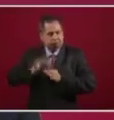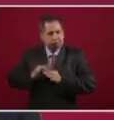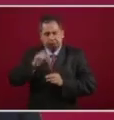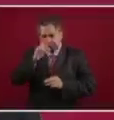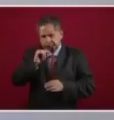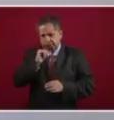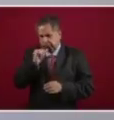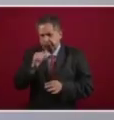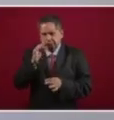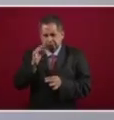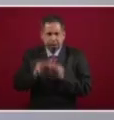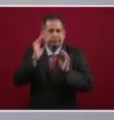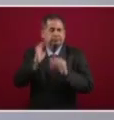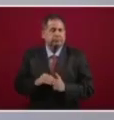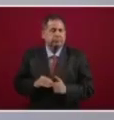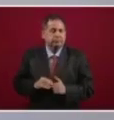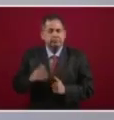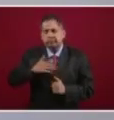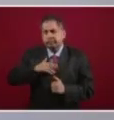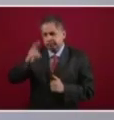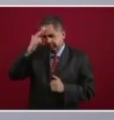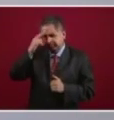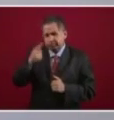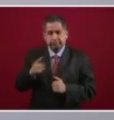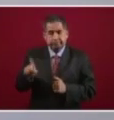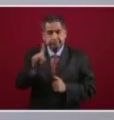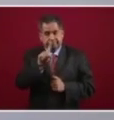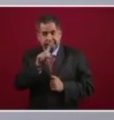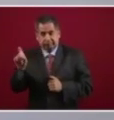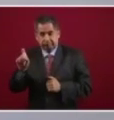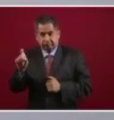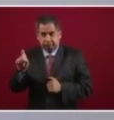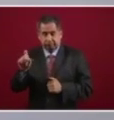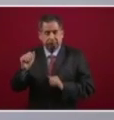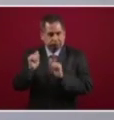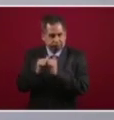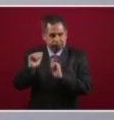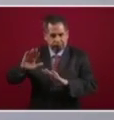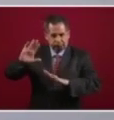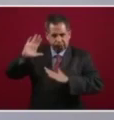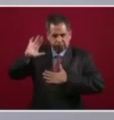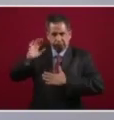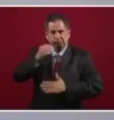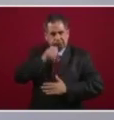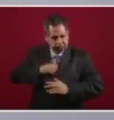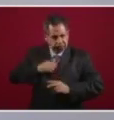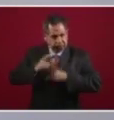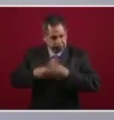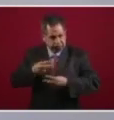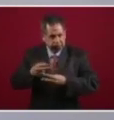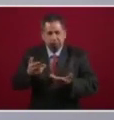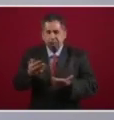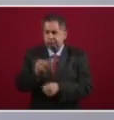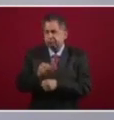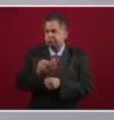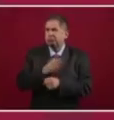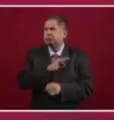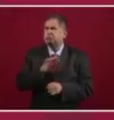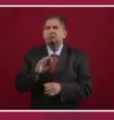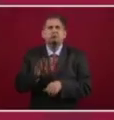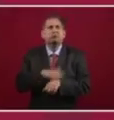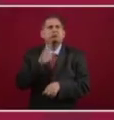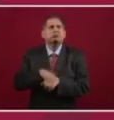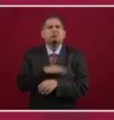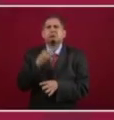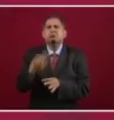Me acuerdo que hice 100 compromisos y a estas alturas deben de estar